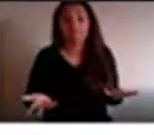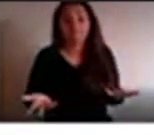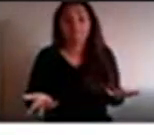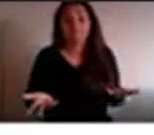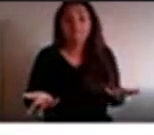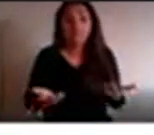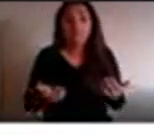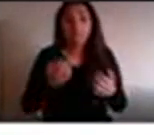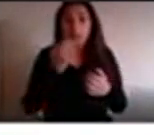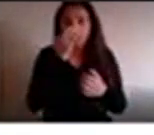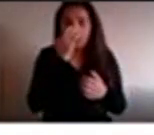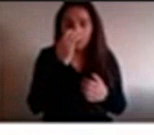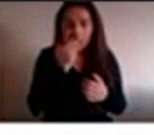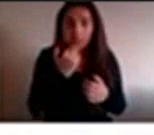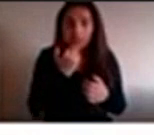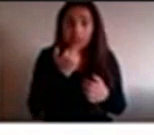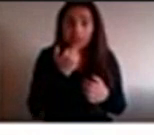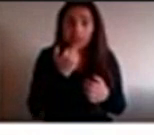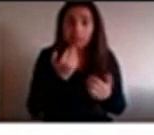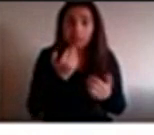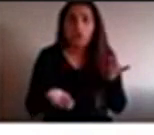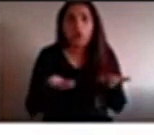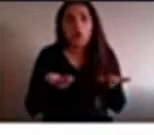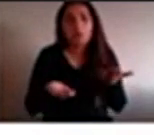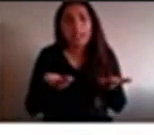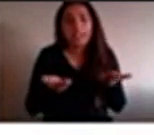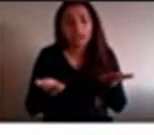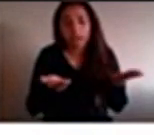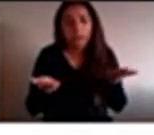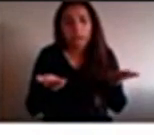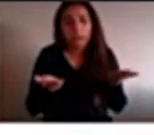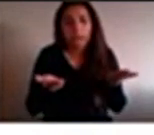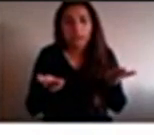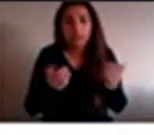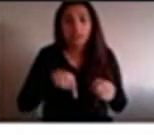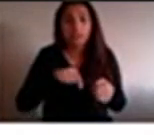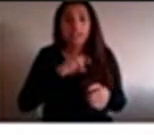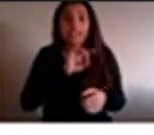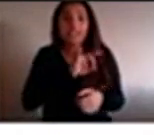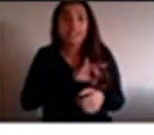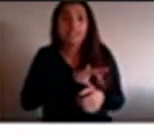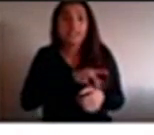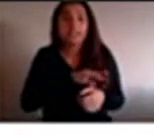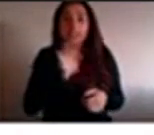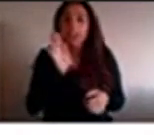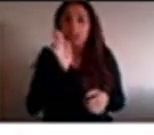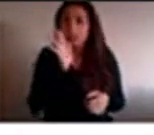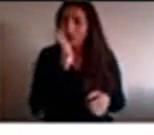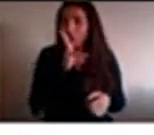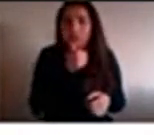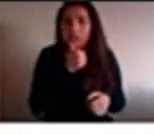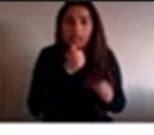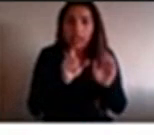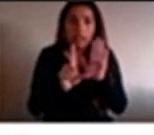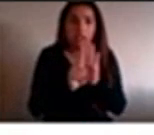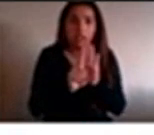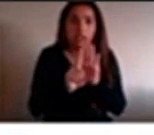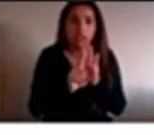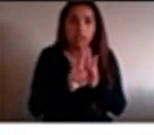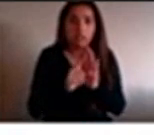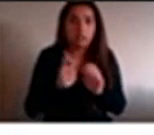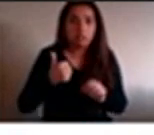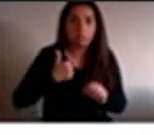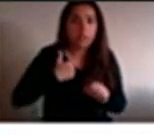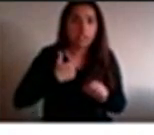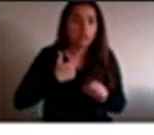también haciendo hincapié en que en nuestro país no ha habido ninguna excepción legal al cumplimiento de la Ley de